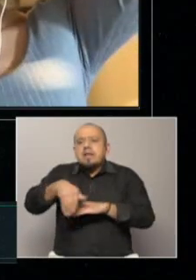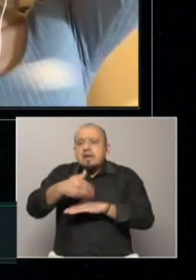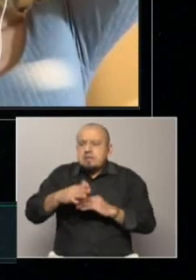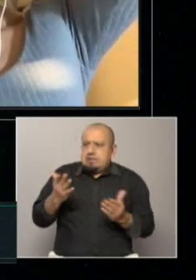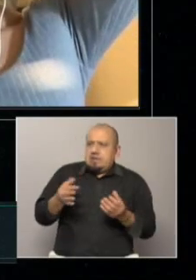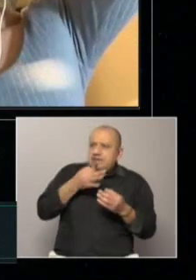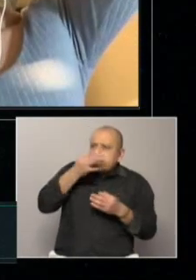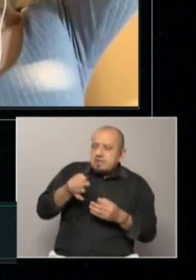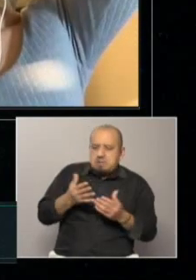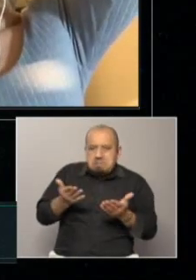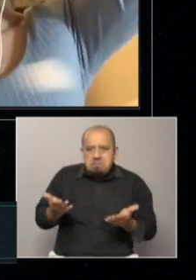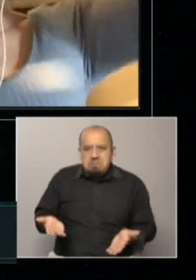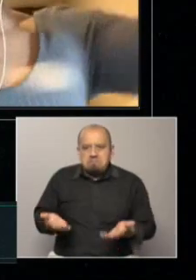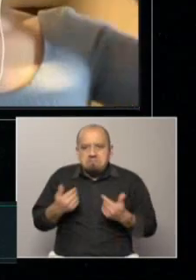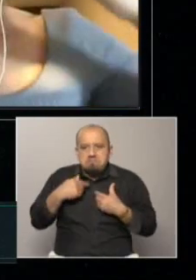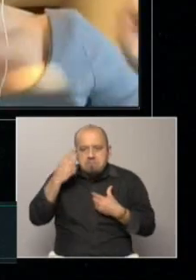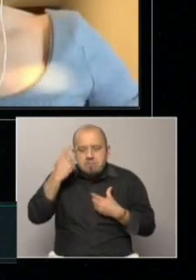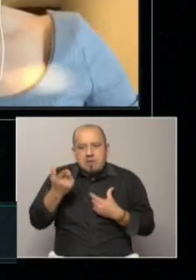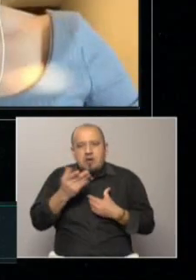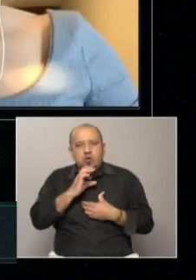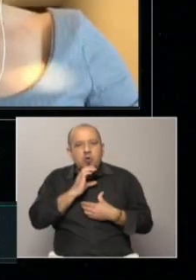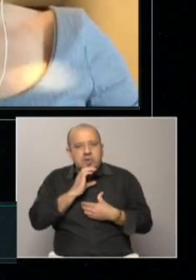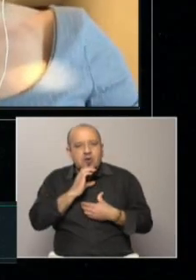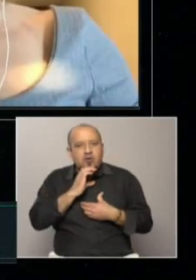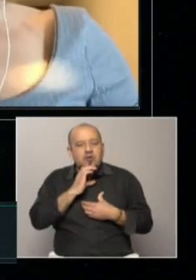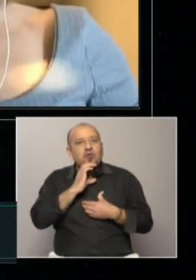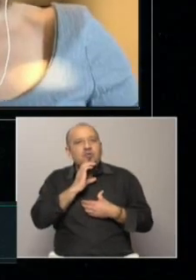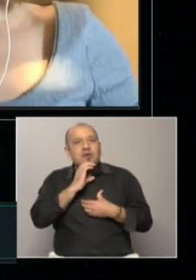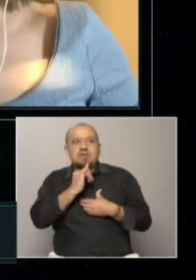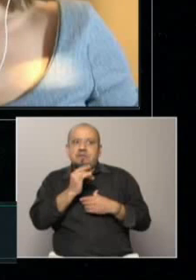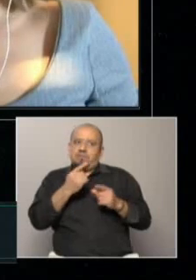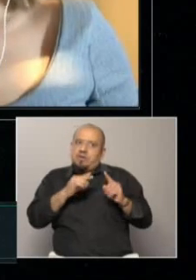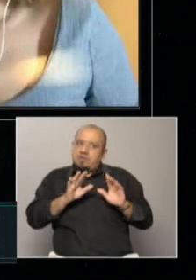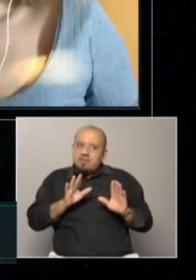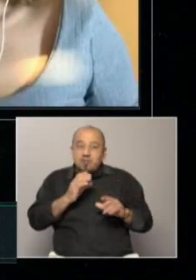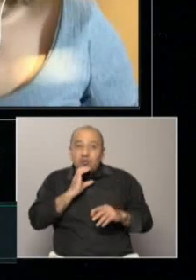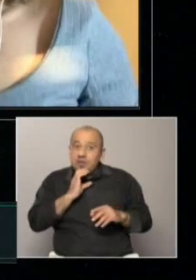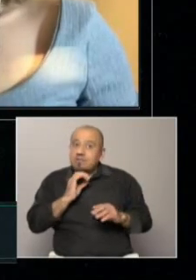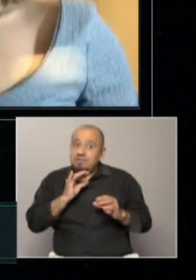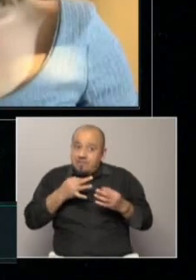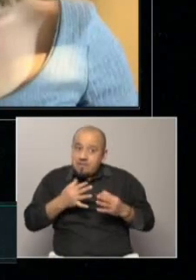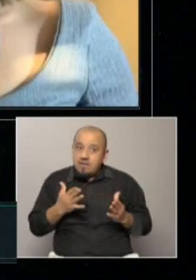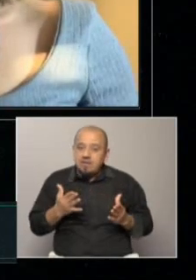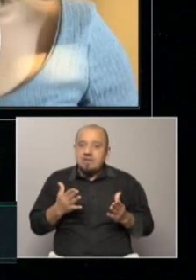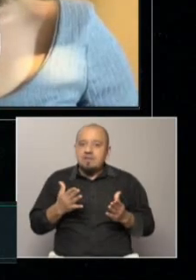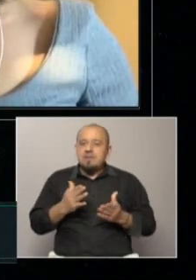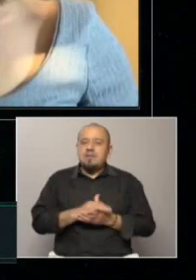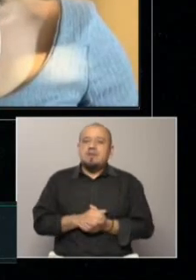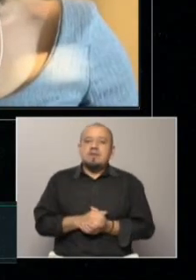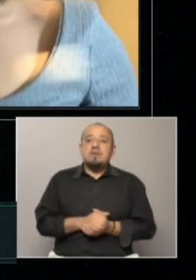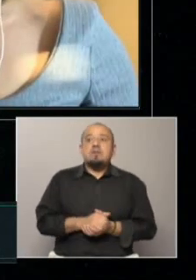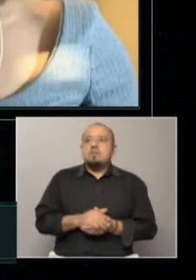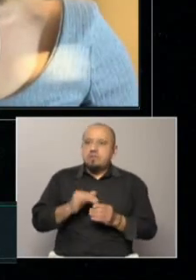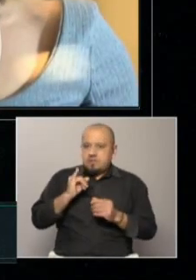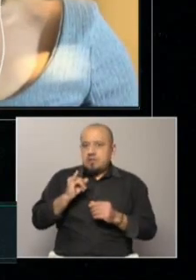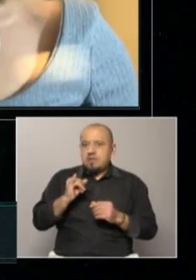tipo de planteos que uno dan un poco de gracia, pero no sé si terminan siendo graciosos. La verdad que no, tal cual.